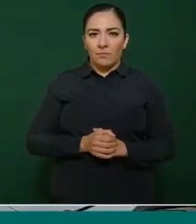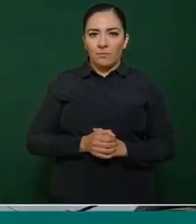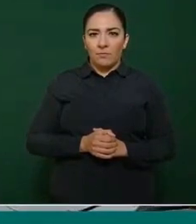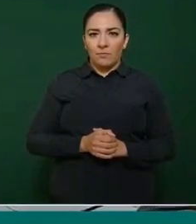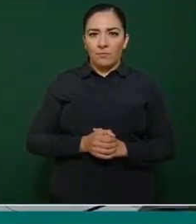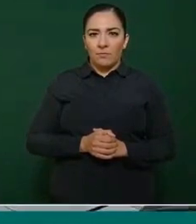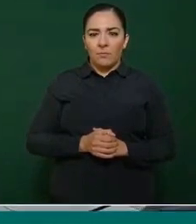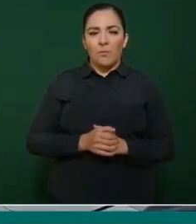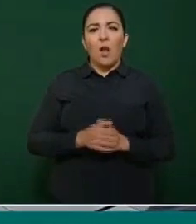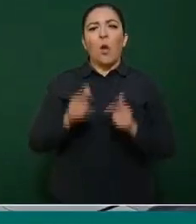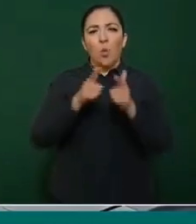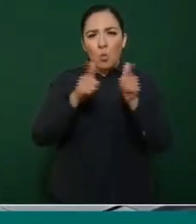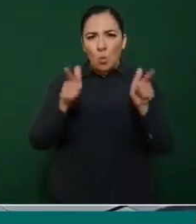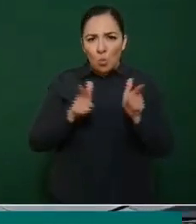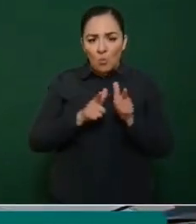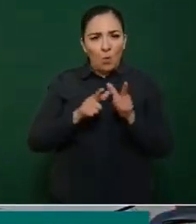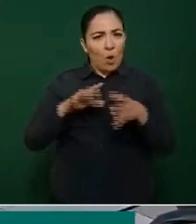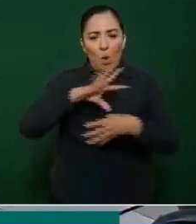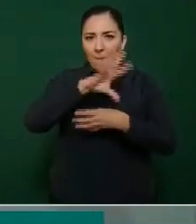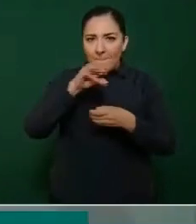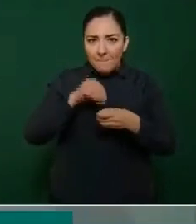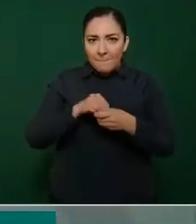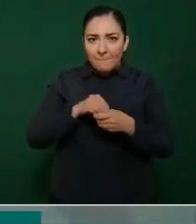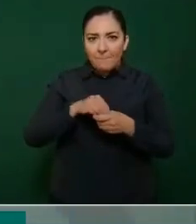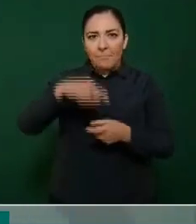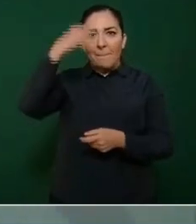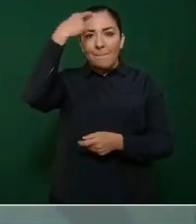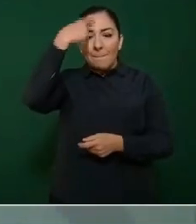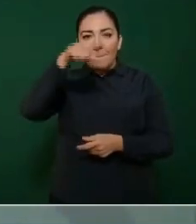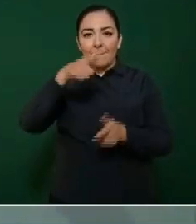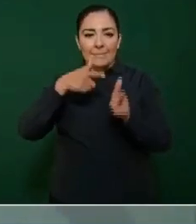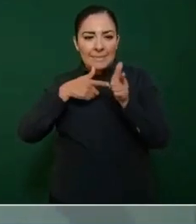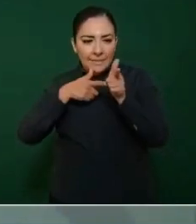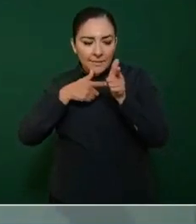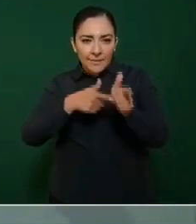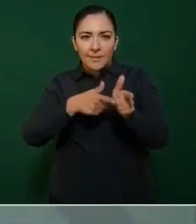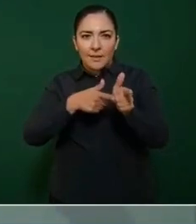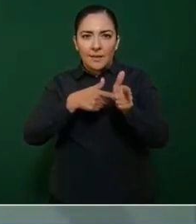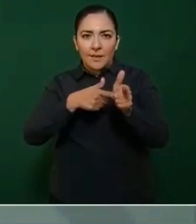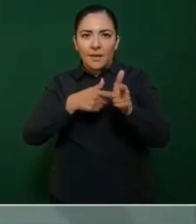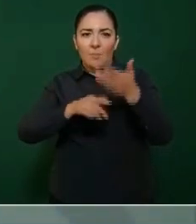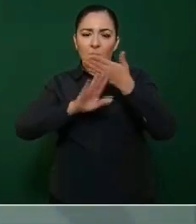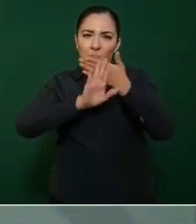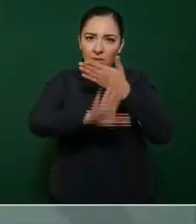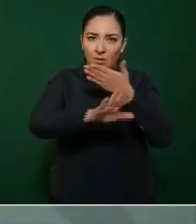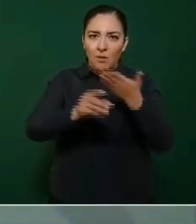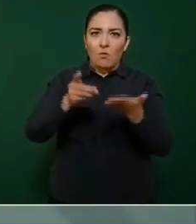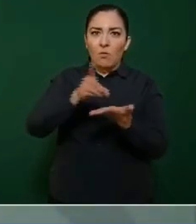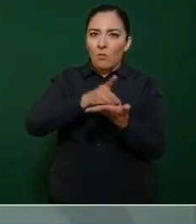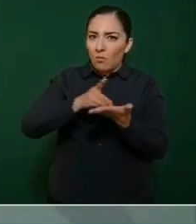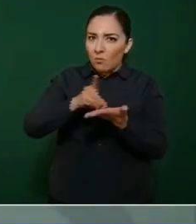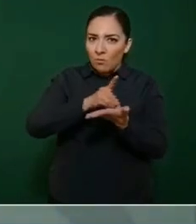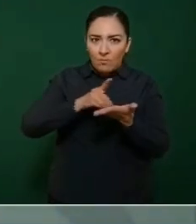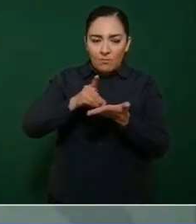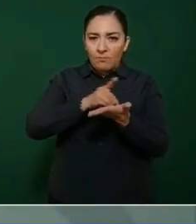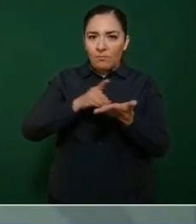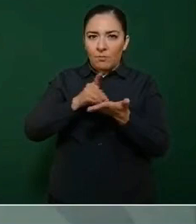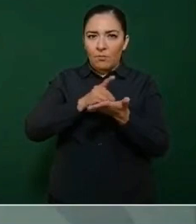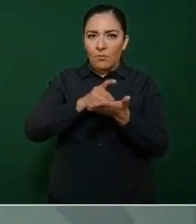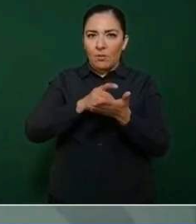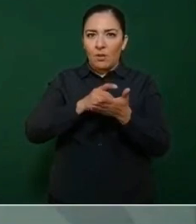todo esto para seguir combatiendo el tráfico de drogas el